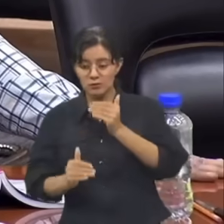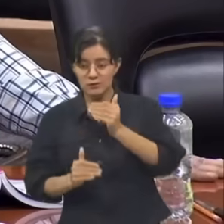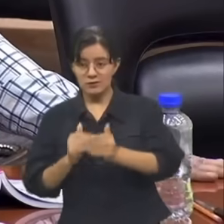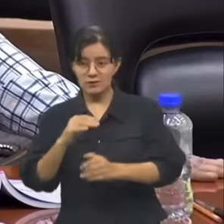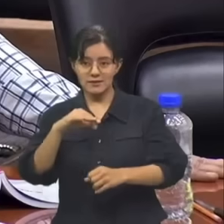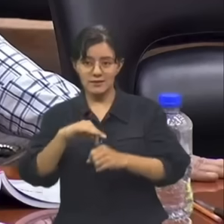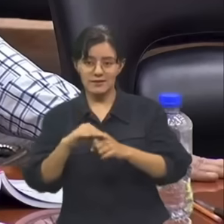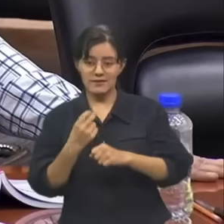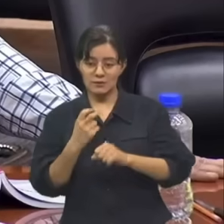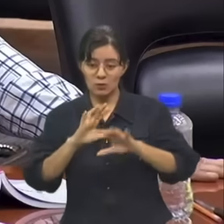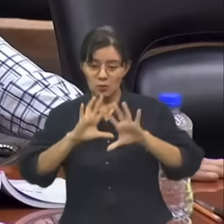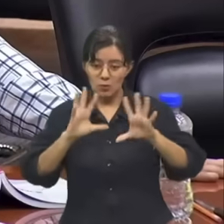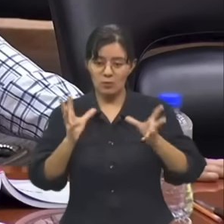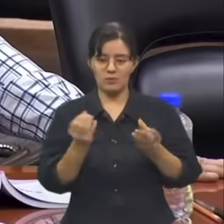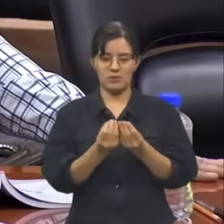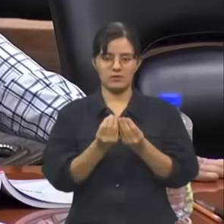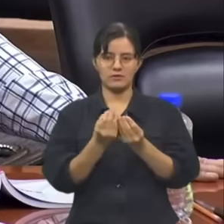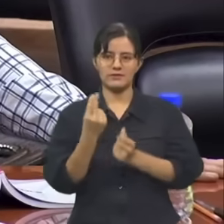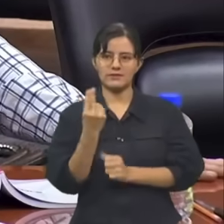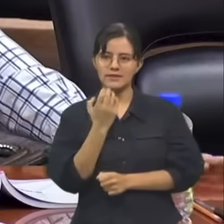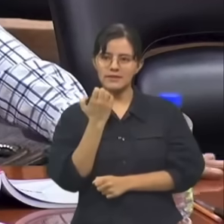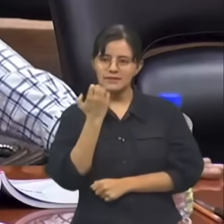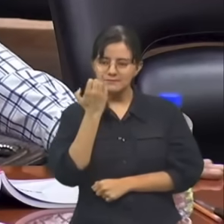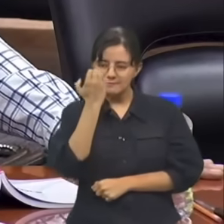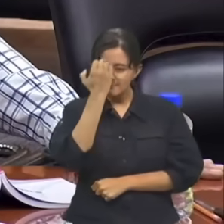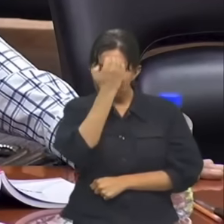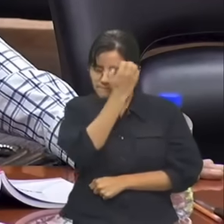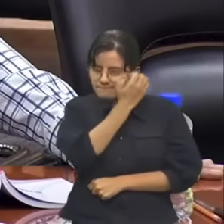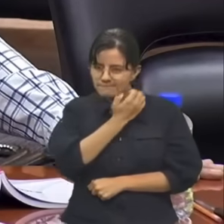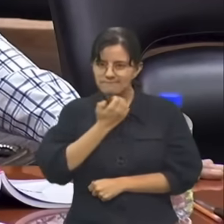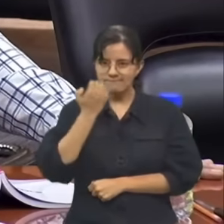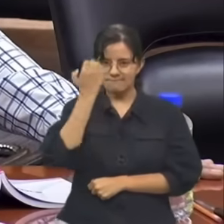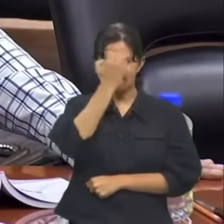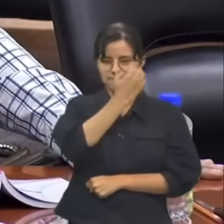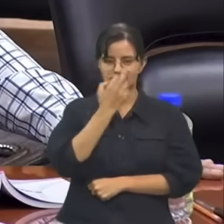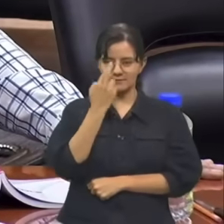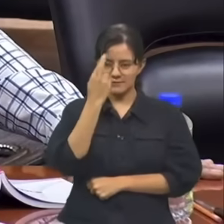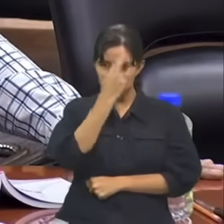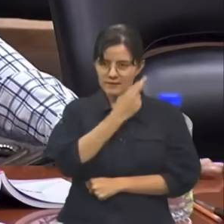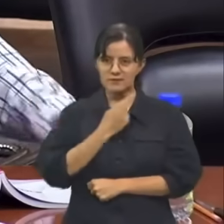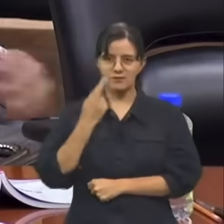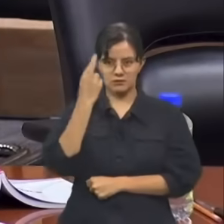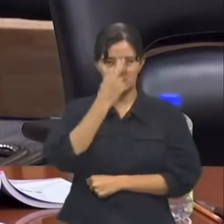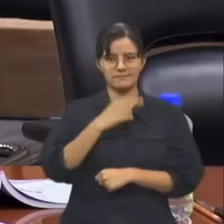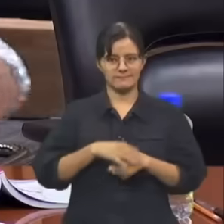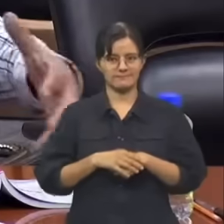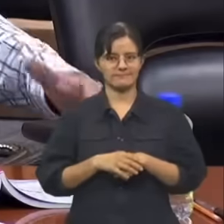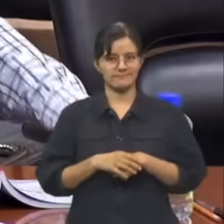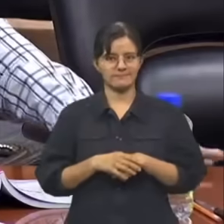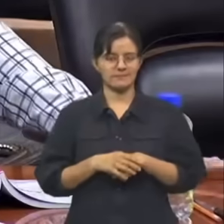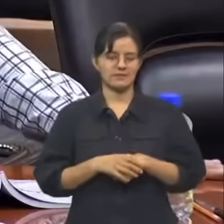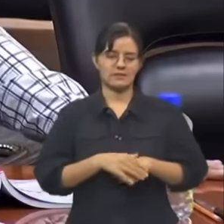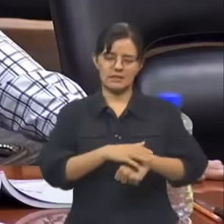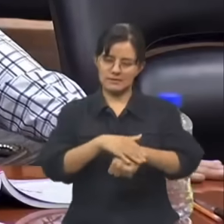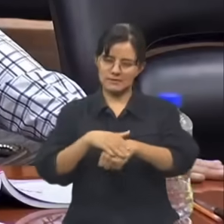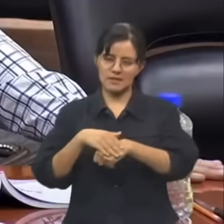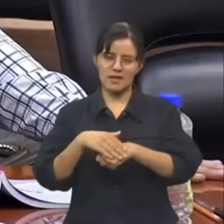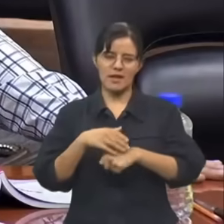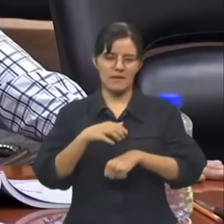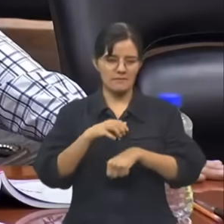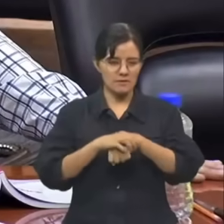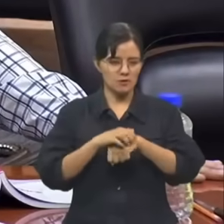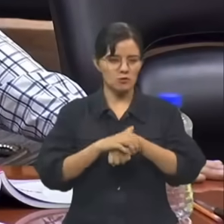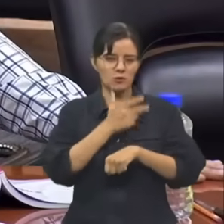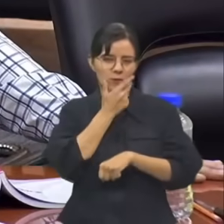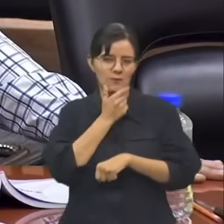ser integral integral ahí Amigas y amigos con el cariño y respeto que le tengo a